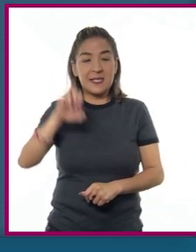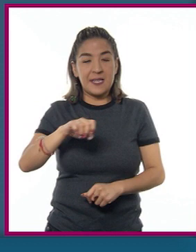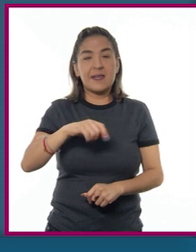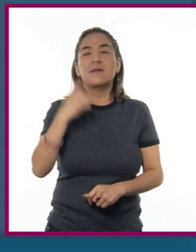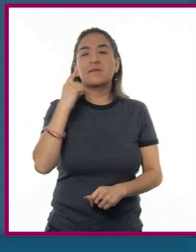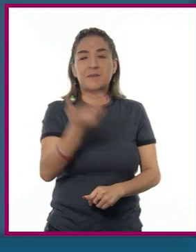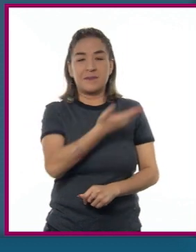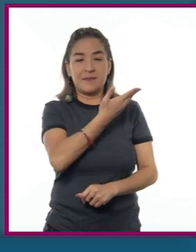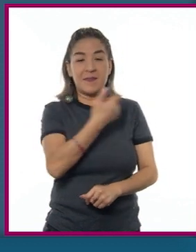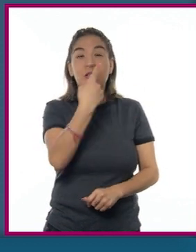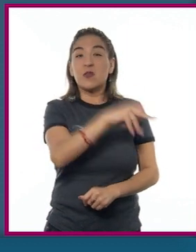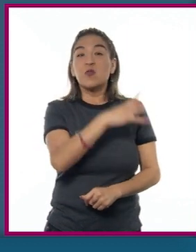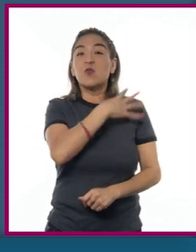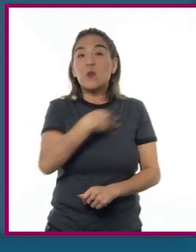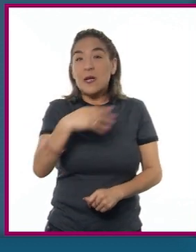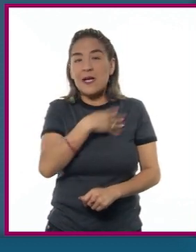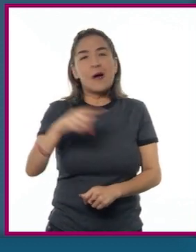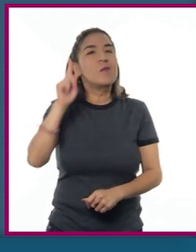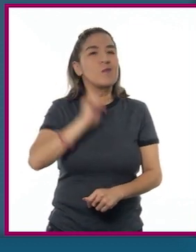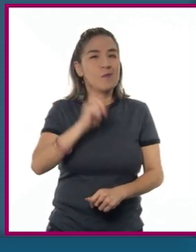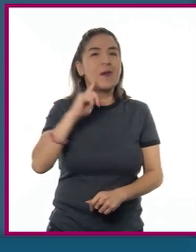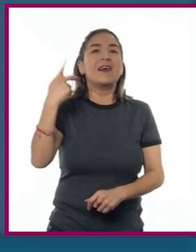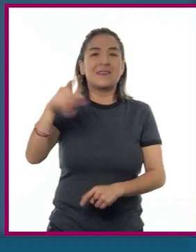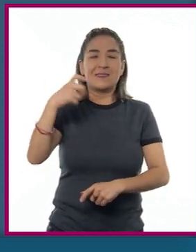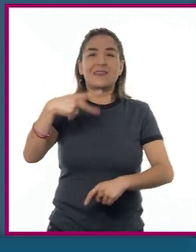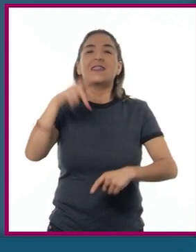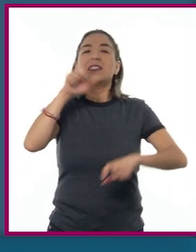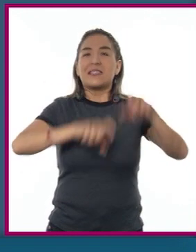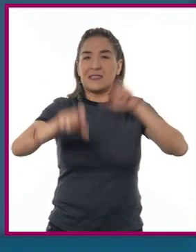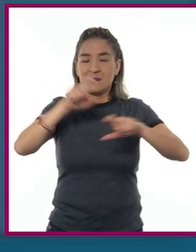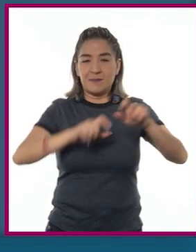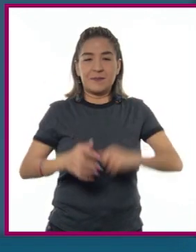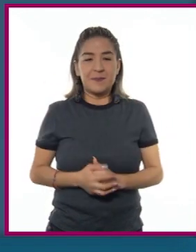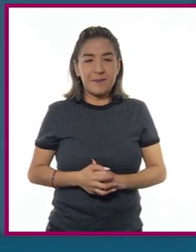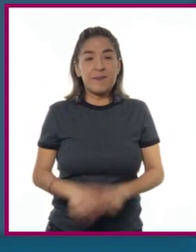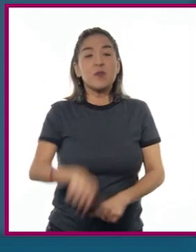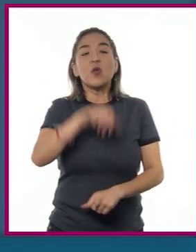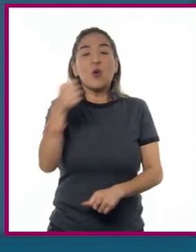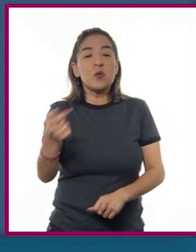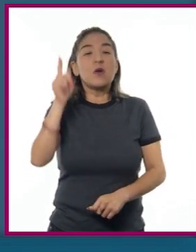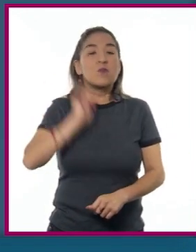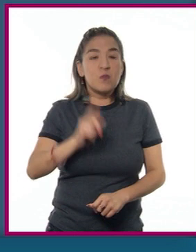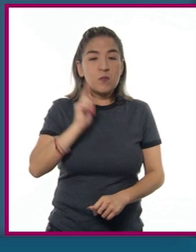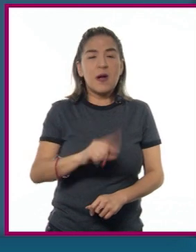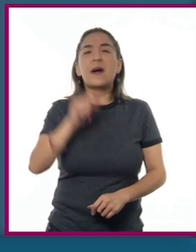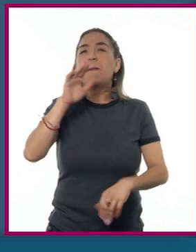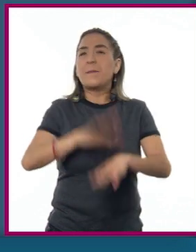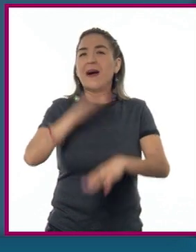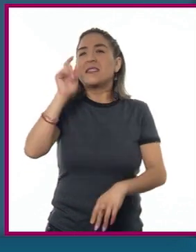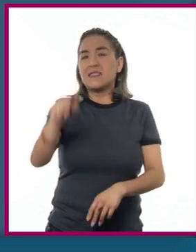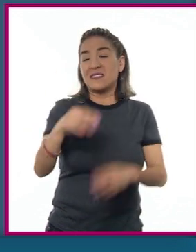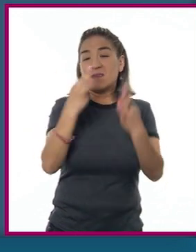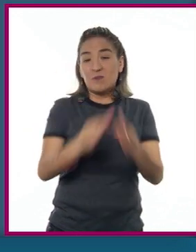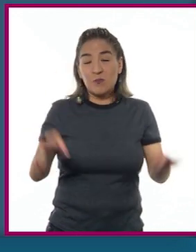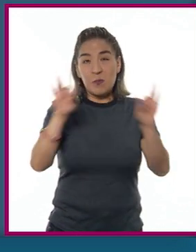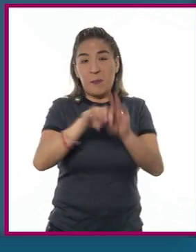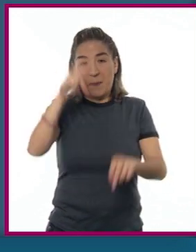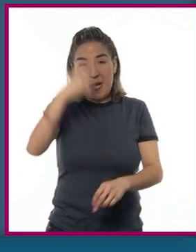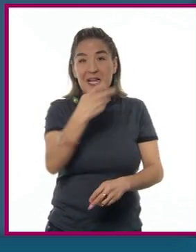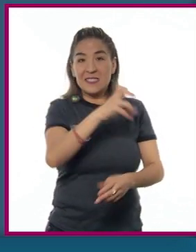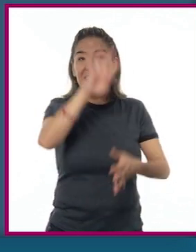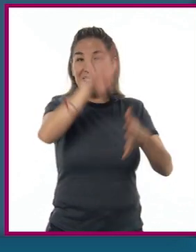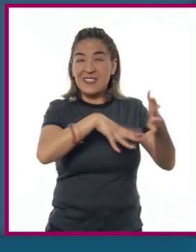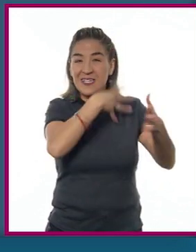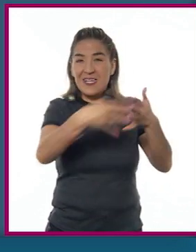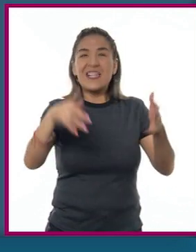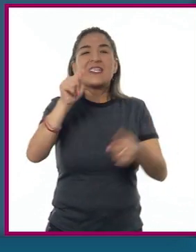Curie, hija de la tan conocida química. Otras mujeres cuya labor ha sido crucial para la tabla